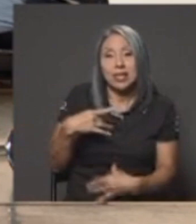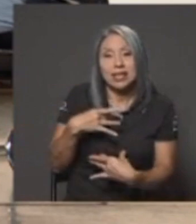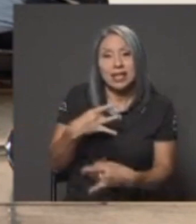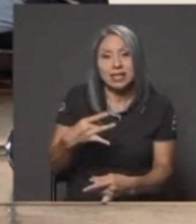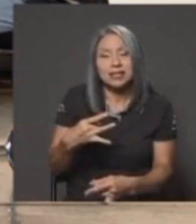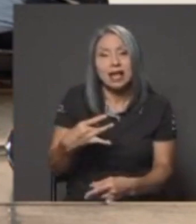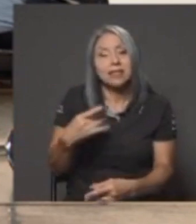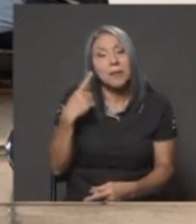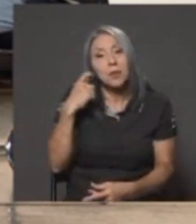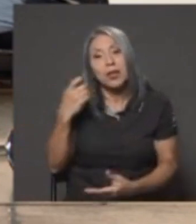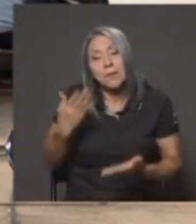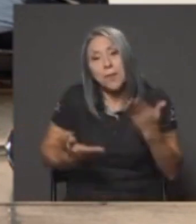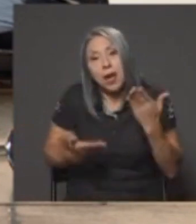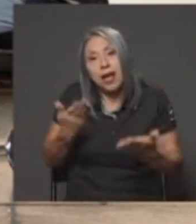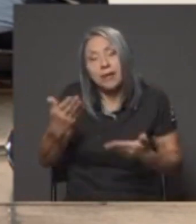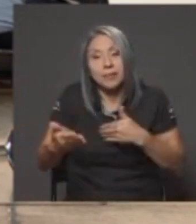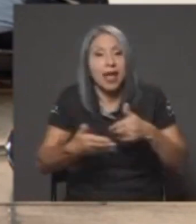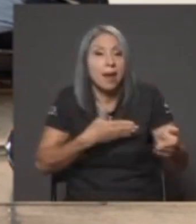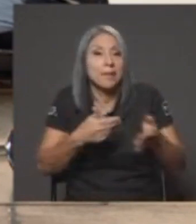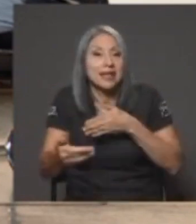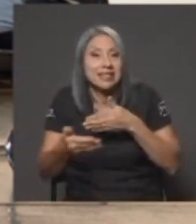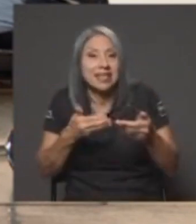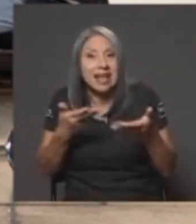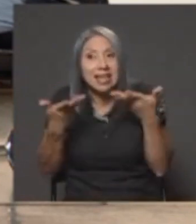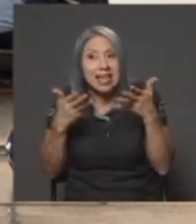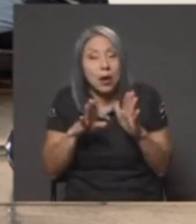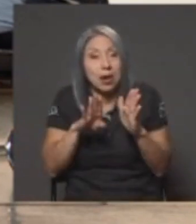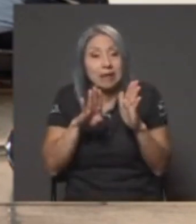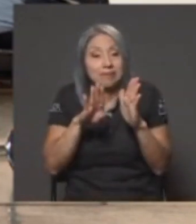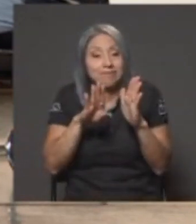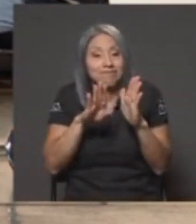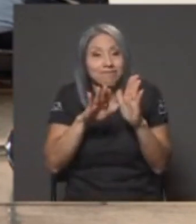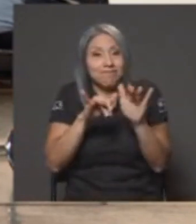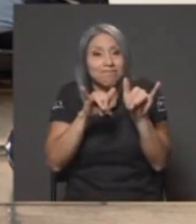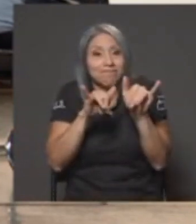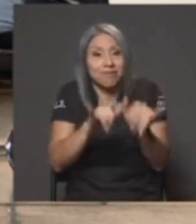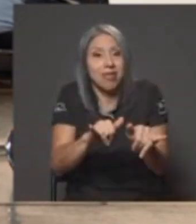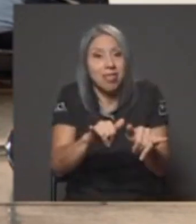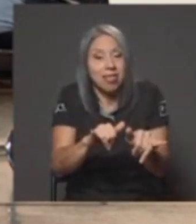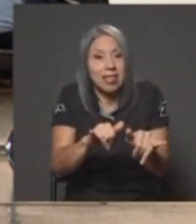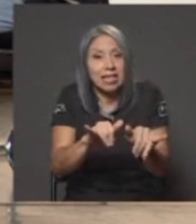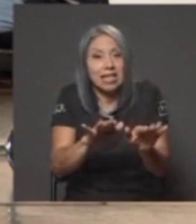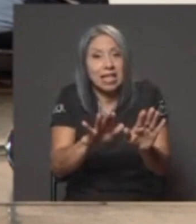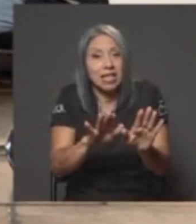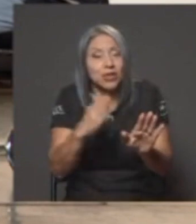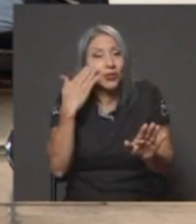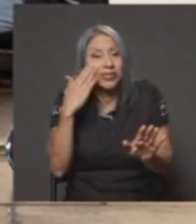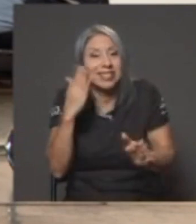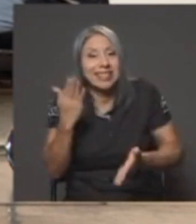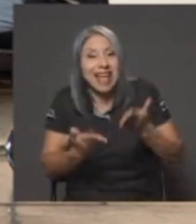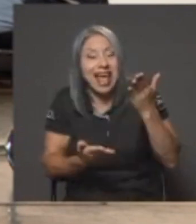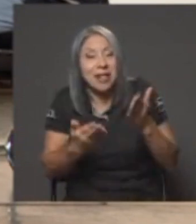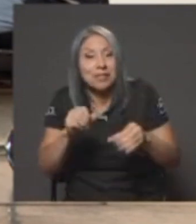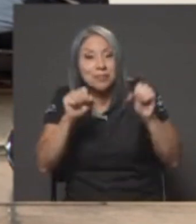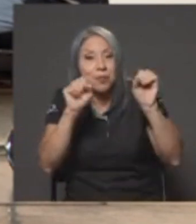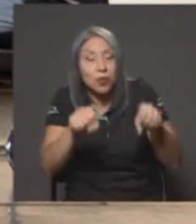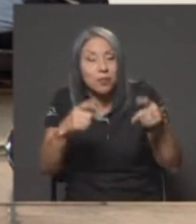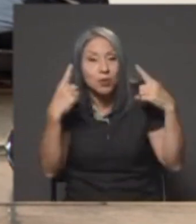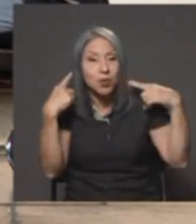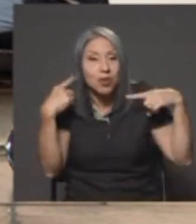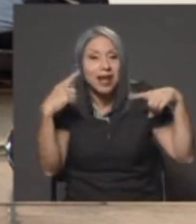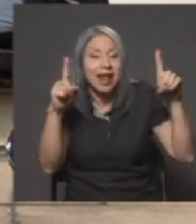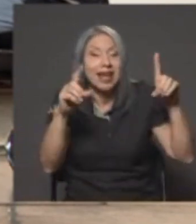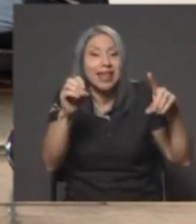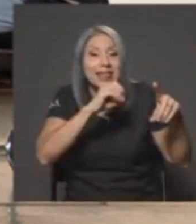porque puede ser que, a pesar de que están dejando de crecer, lleguemos a tasas de crecimiento diferentes a las